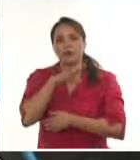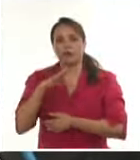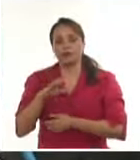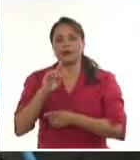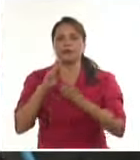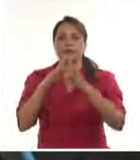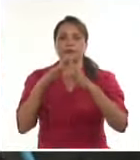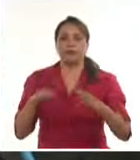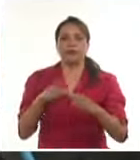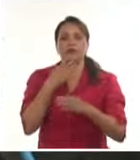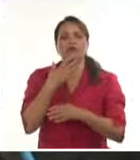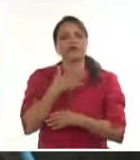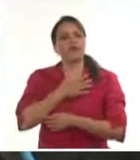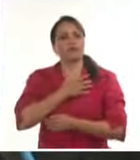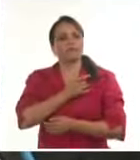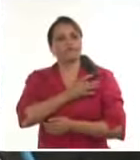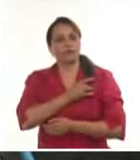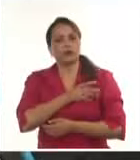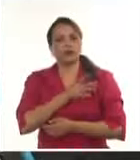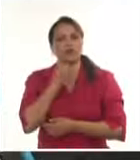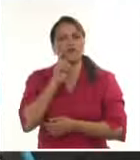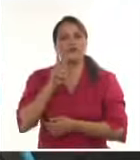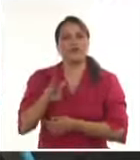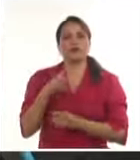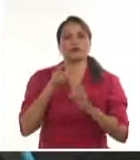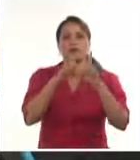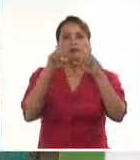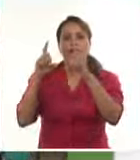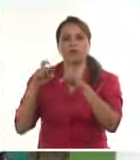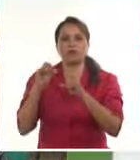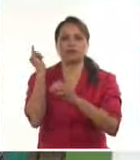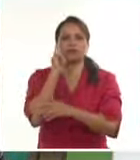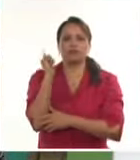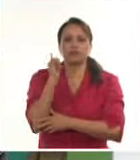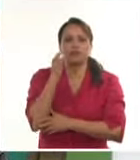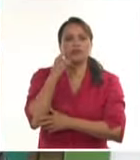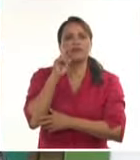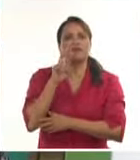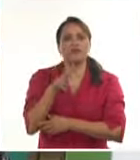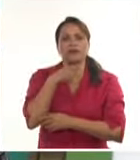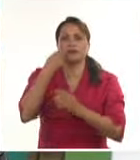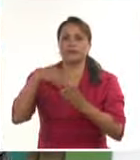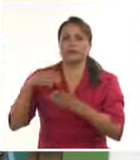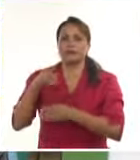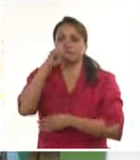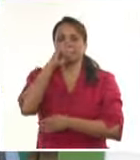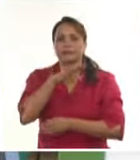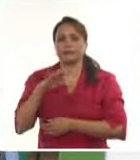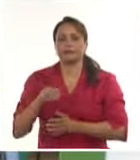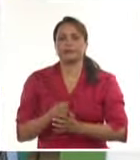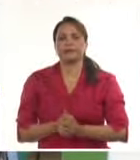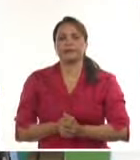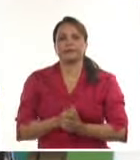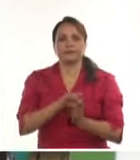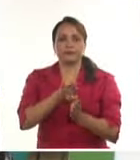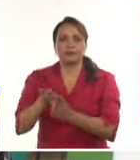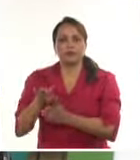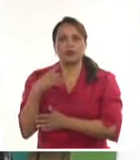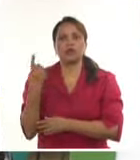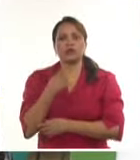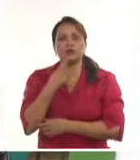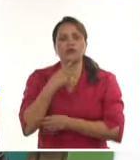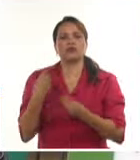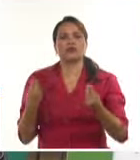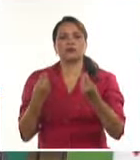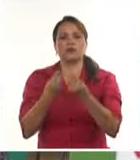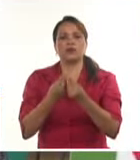las fotos y videos que demuestran la realidad que están viviendo. Es nuestro deber unirnos a favor de Palestina. Las